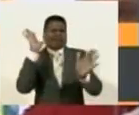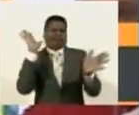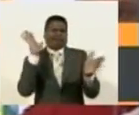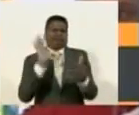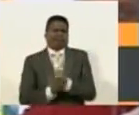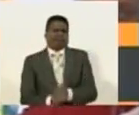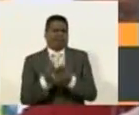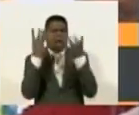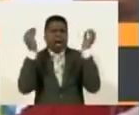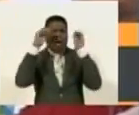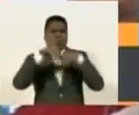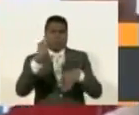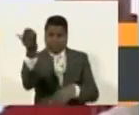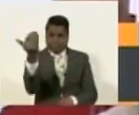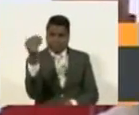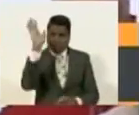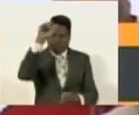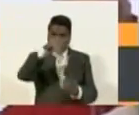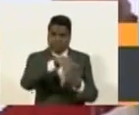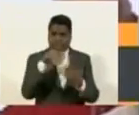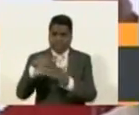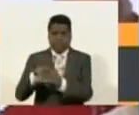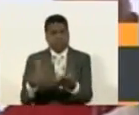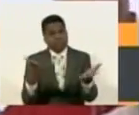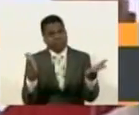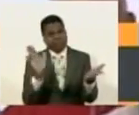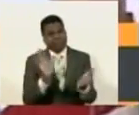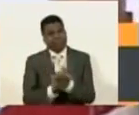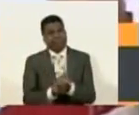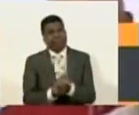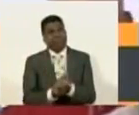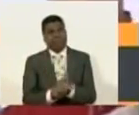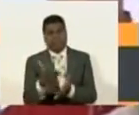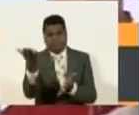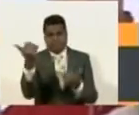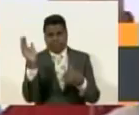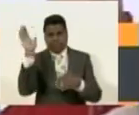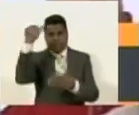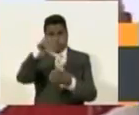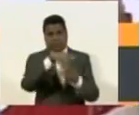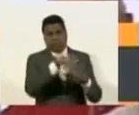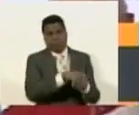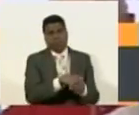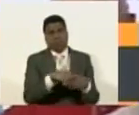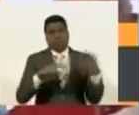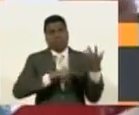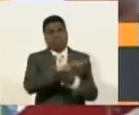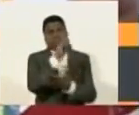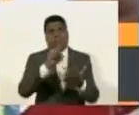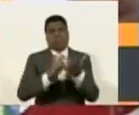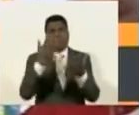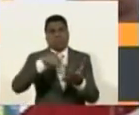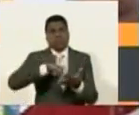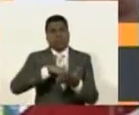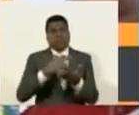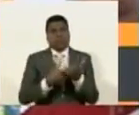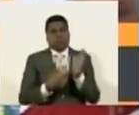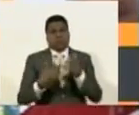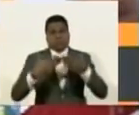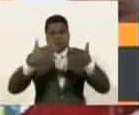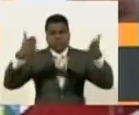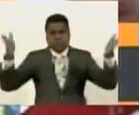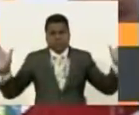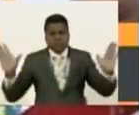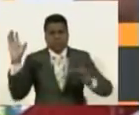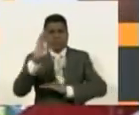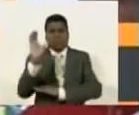están de acuerdo. Bueno, venga y vote, pues. Venga y vote. Aquí, total, nosotros le hemos abierto las puertas a los colombianos mientras